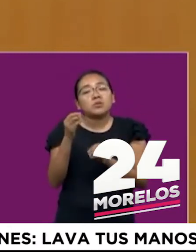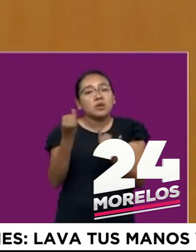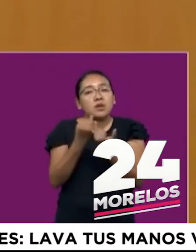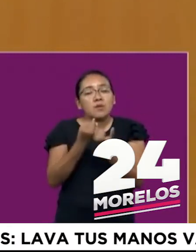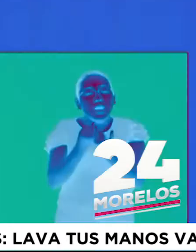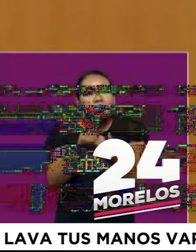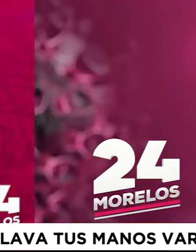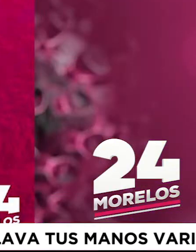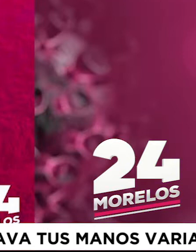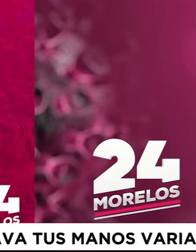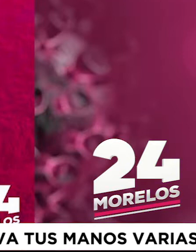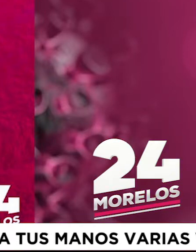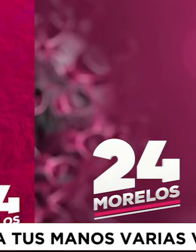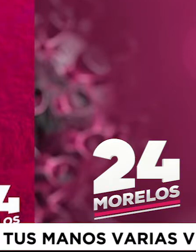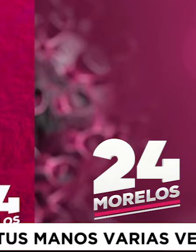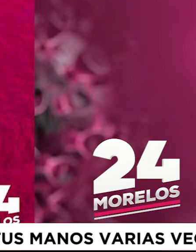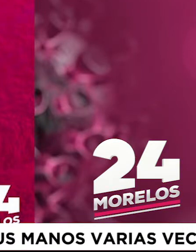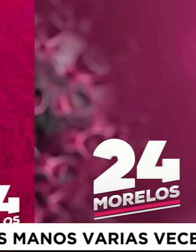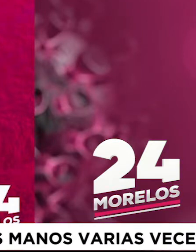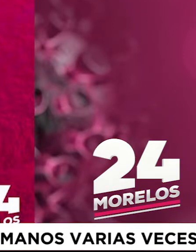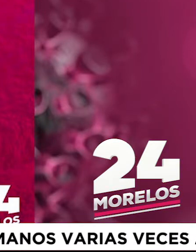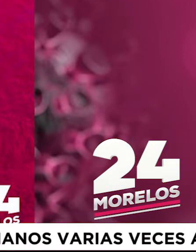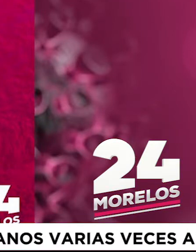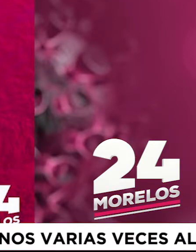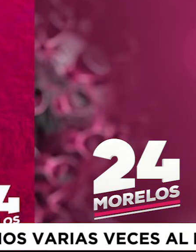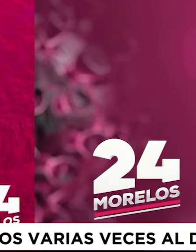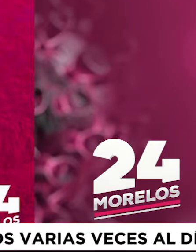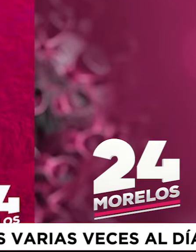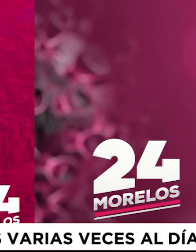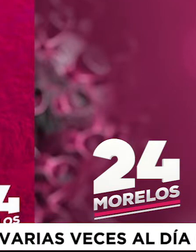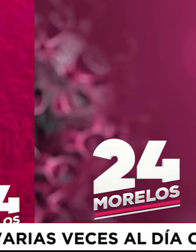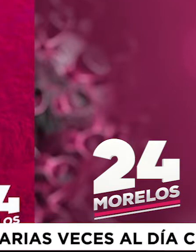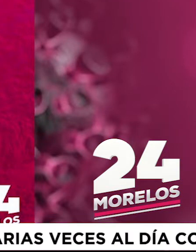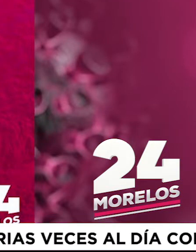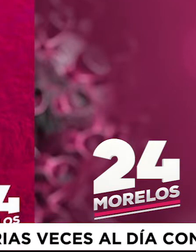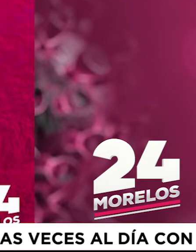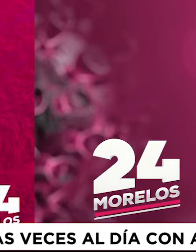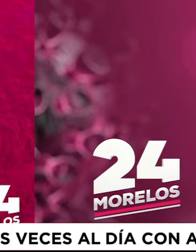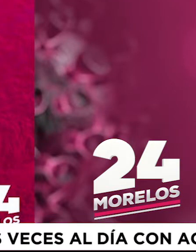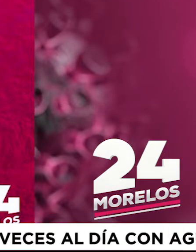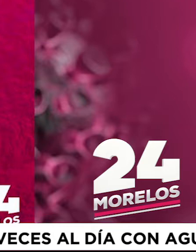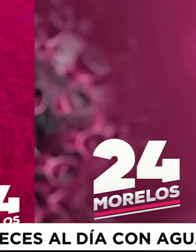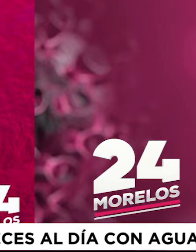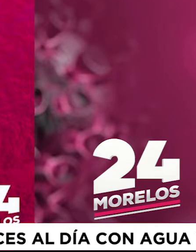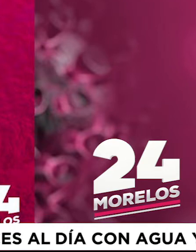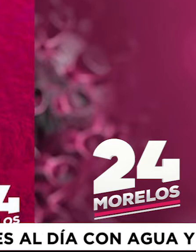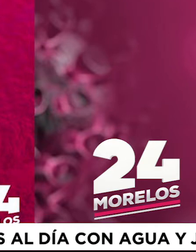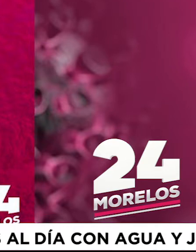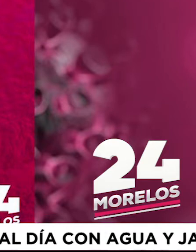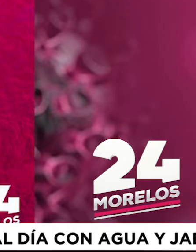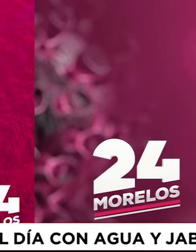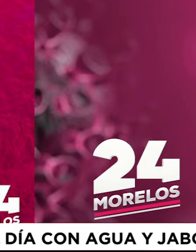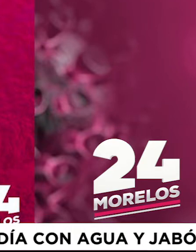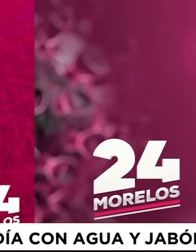agosto. De los casos positivos, suman 4.364. Lamentablemente, el número de defunciones